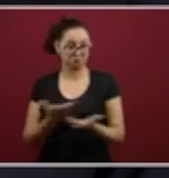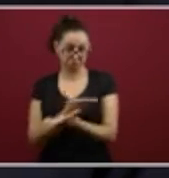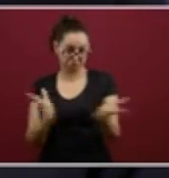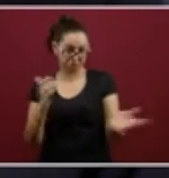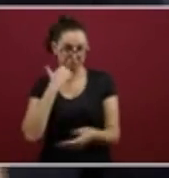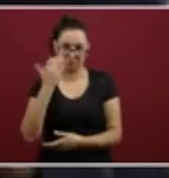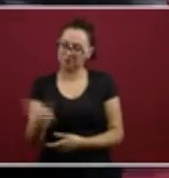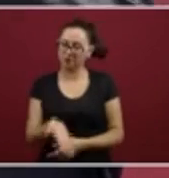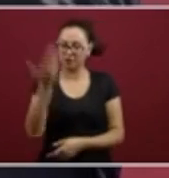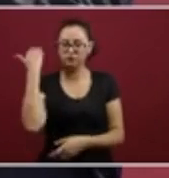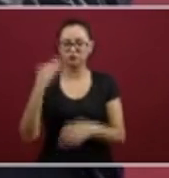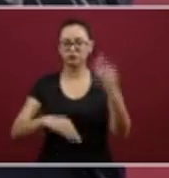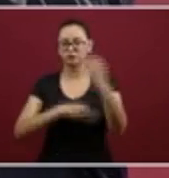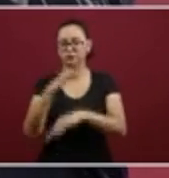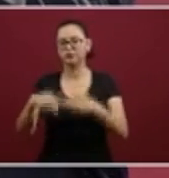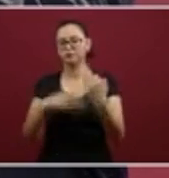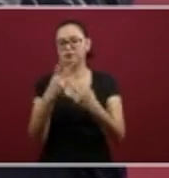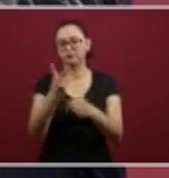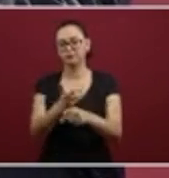bueno, empezamos.